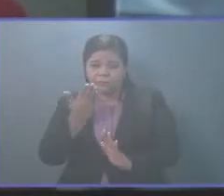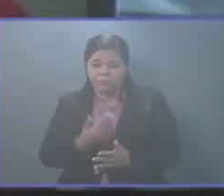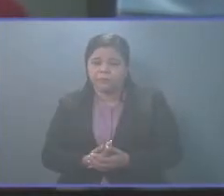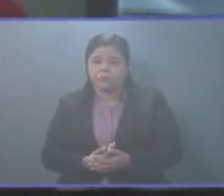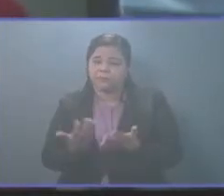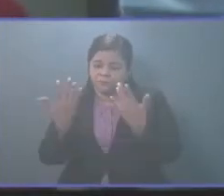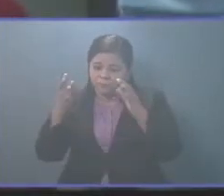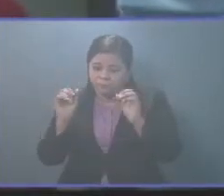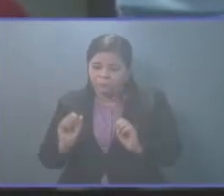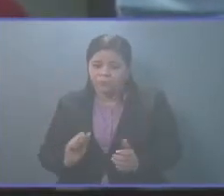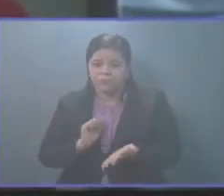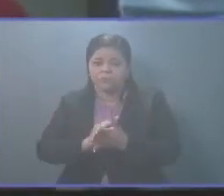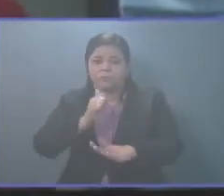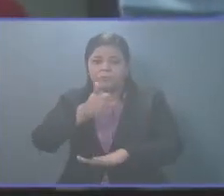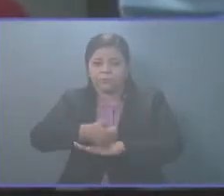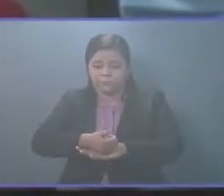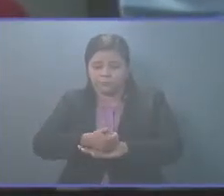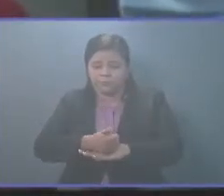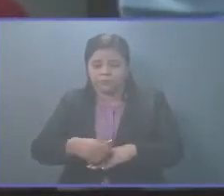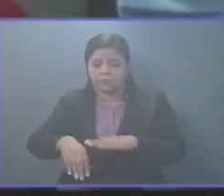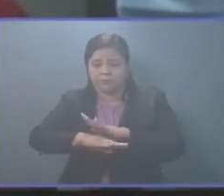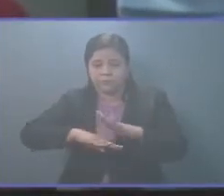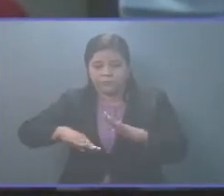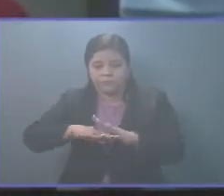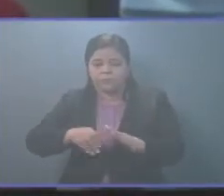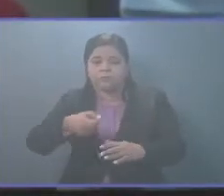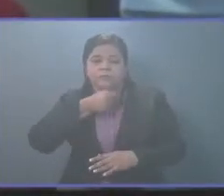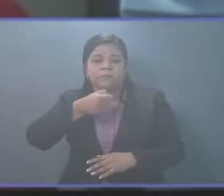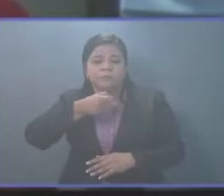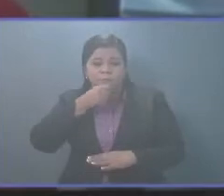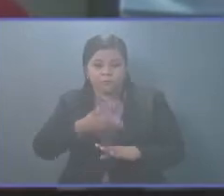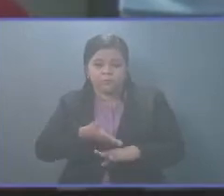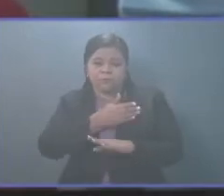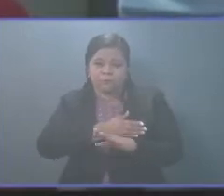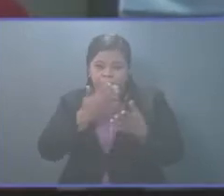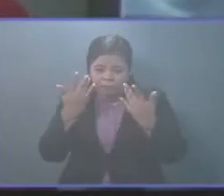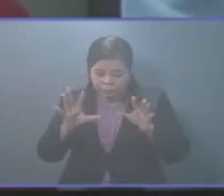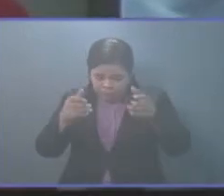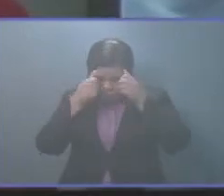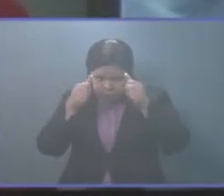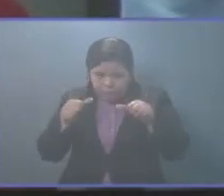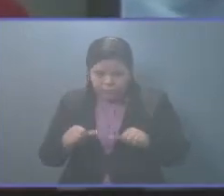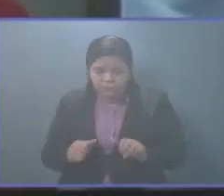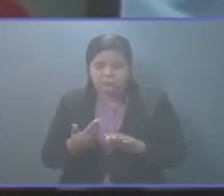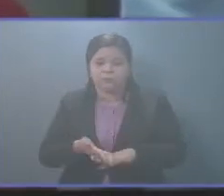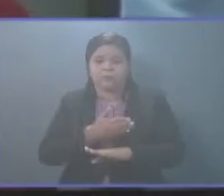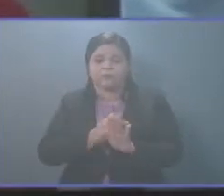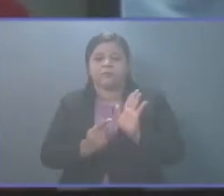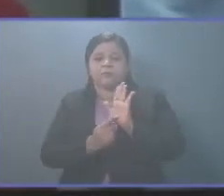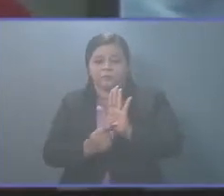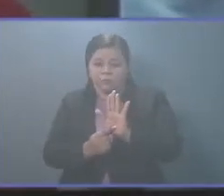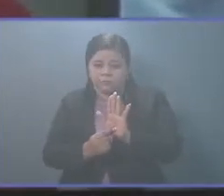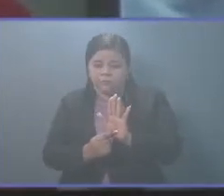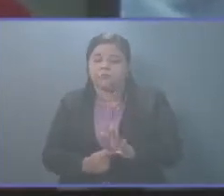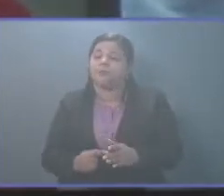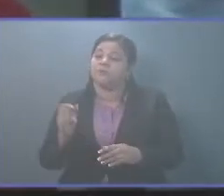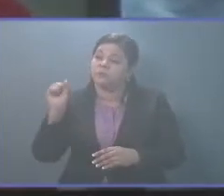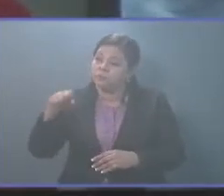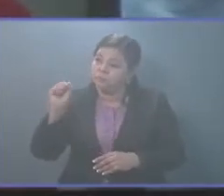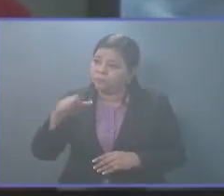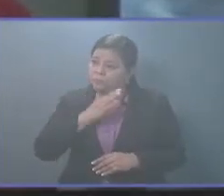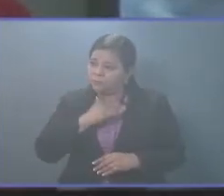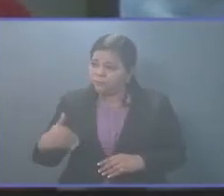permite establecer a partir de la información que ha sido presentada. Yo, presidente, quiero